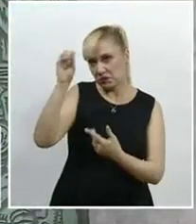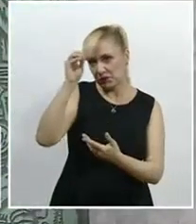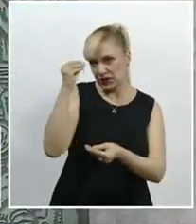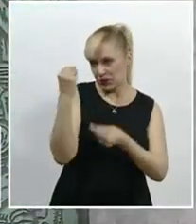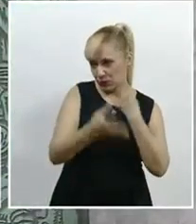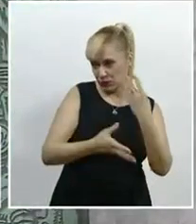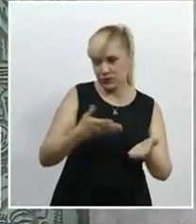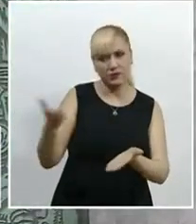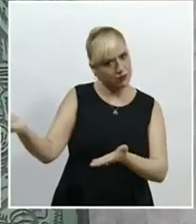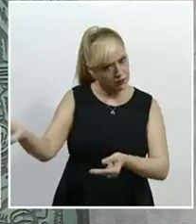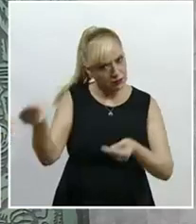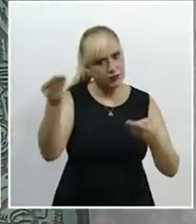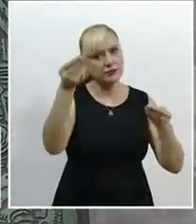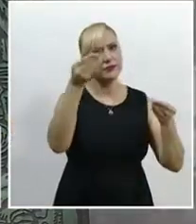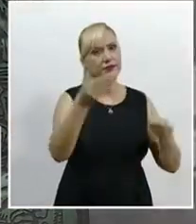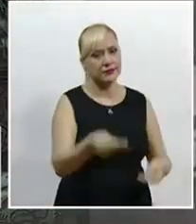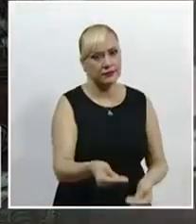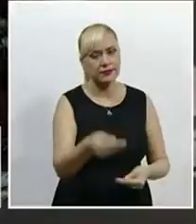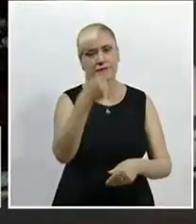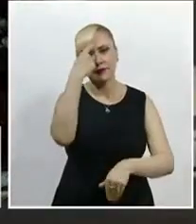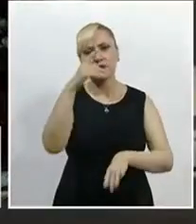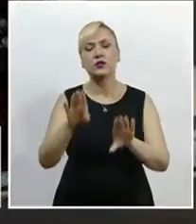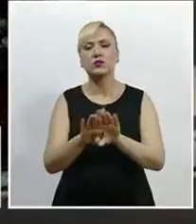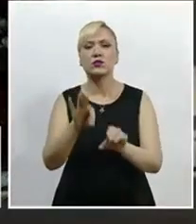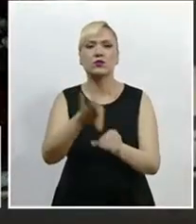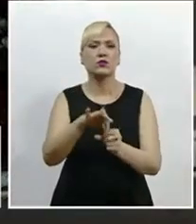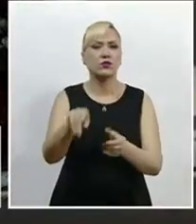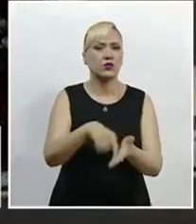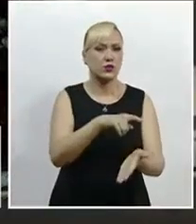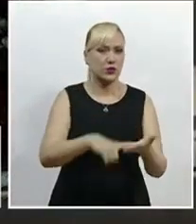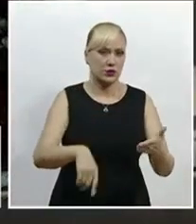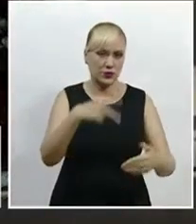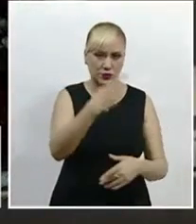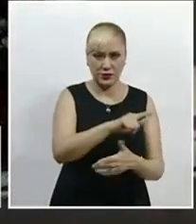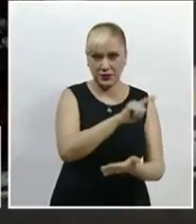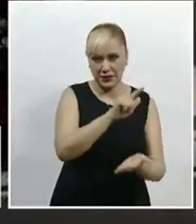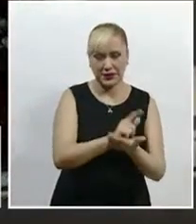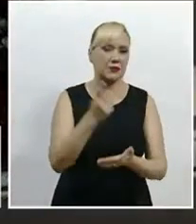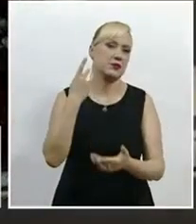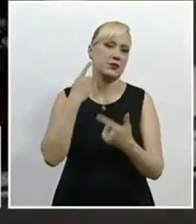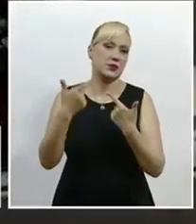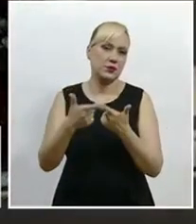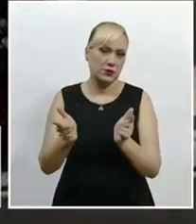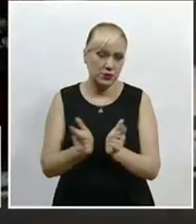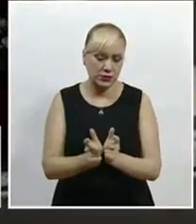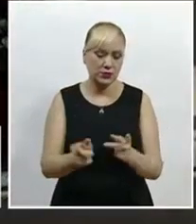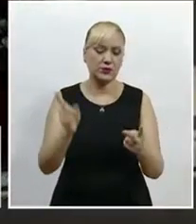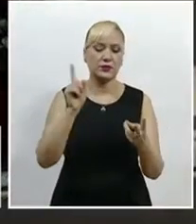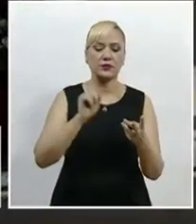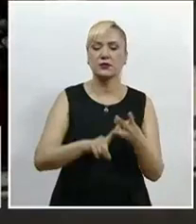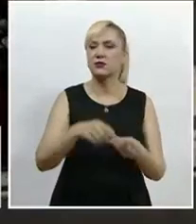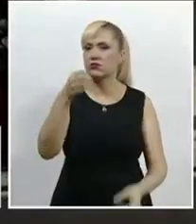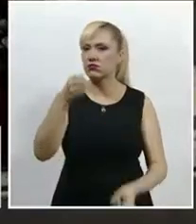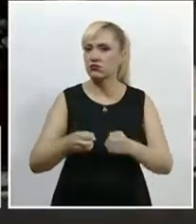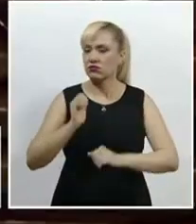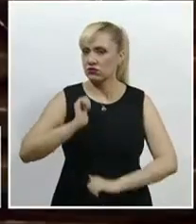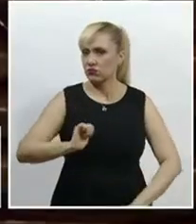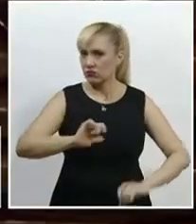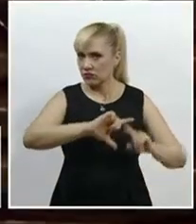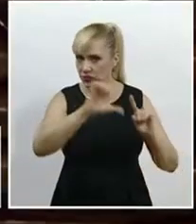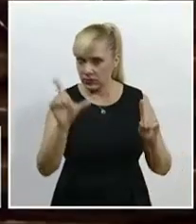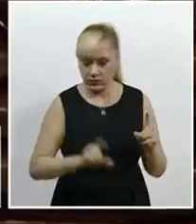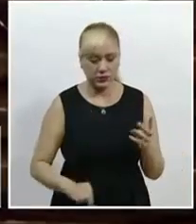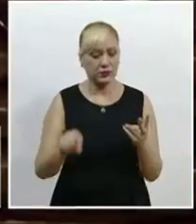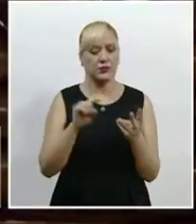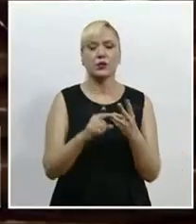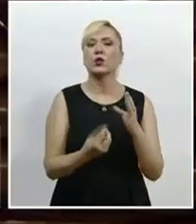leyes general de instituciones y procedimientos electorales, general de partidos políticos, orgánica del Poder Judicial de la Federación y la